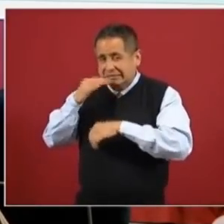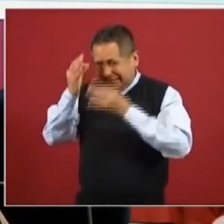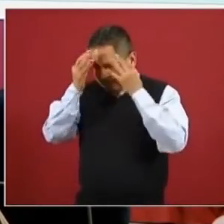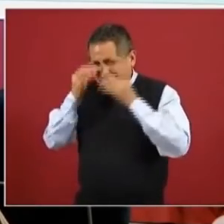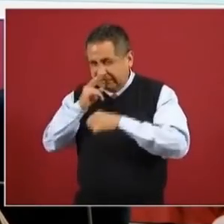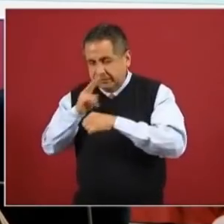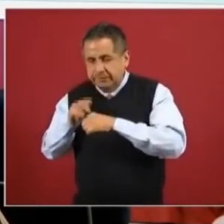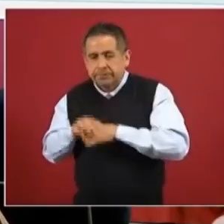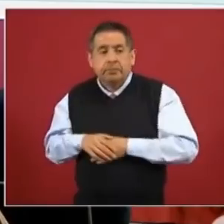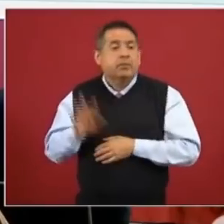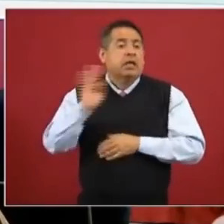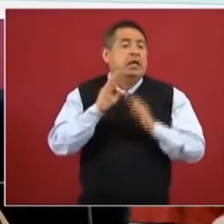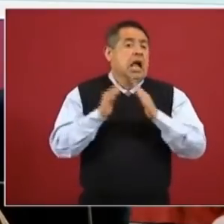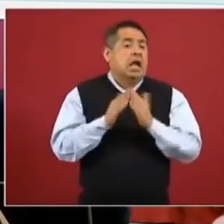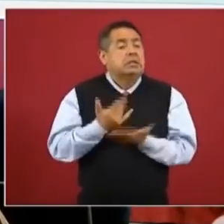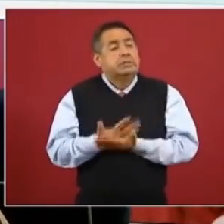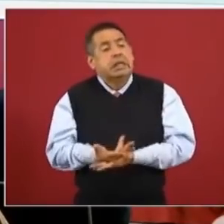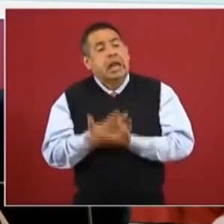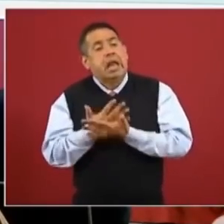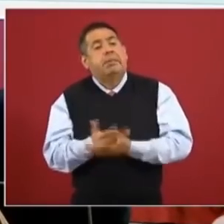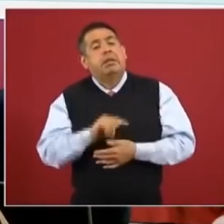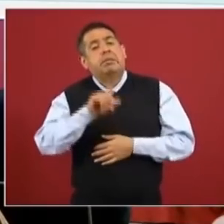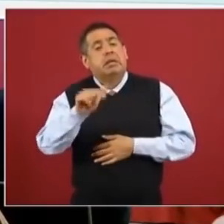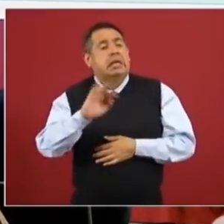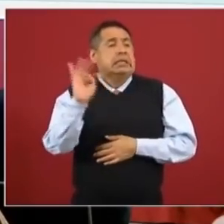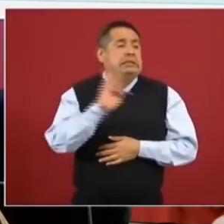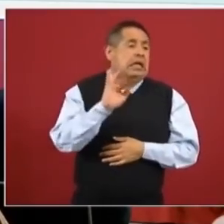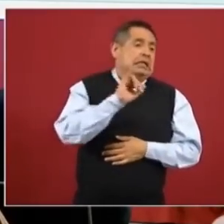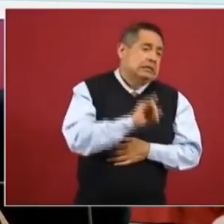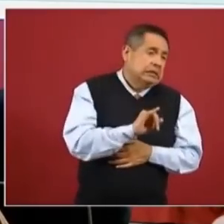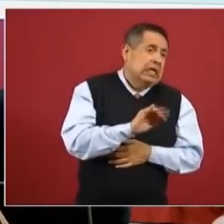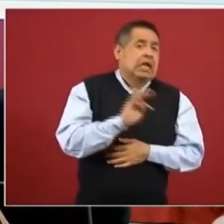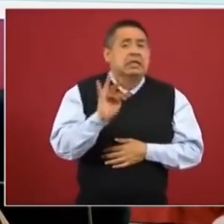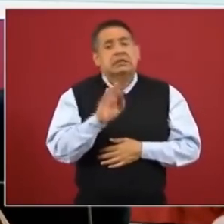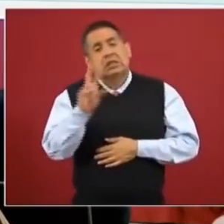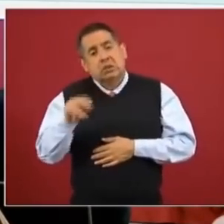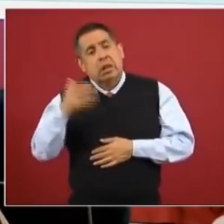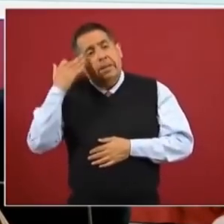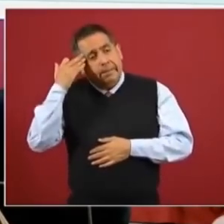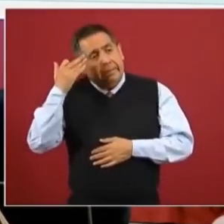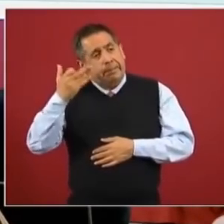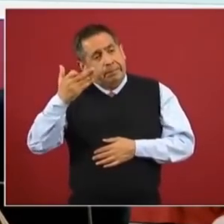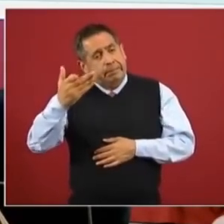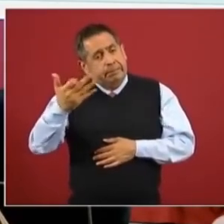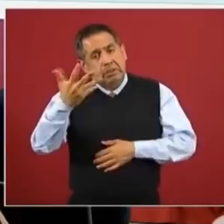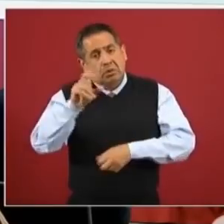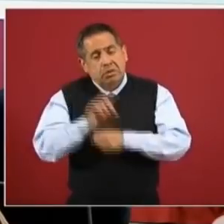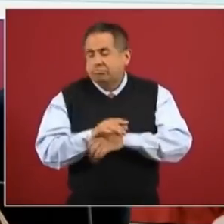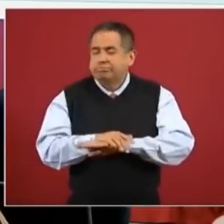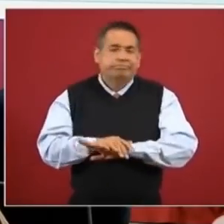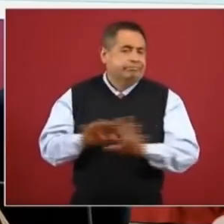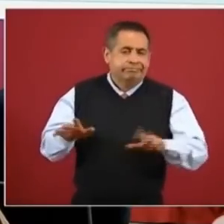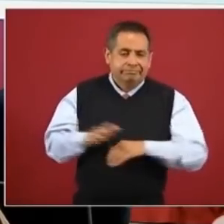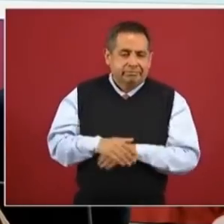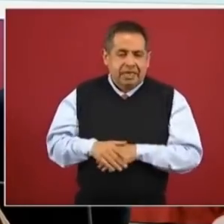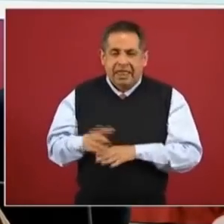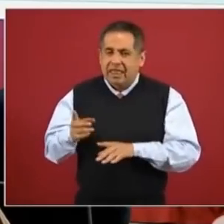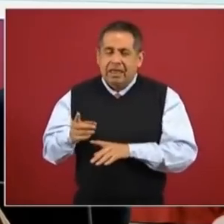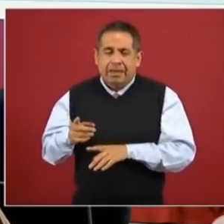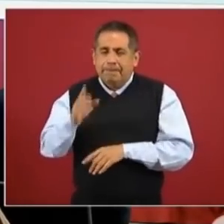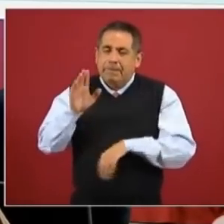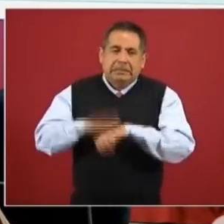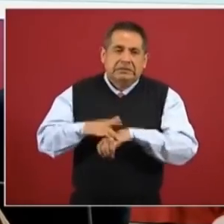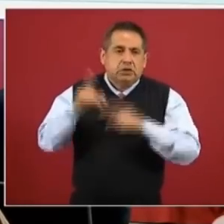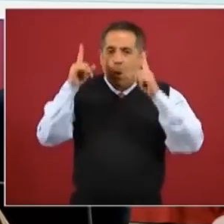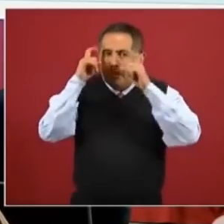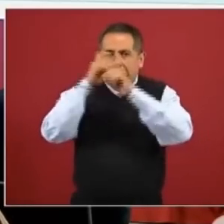quedo en casa y estoy esperando y puede ser sarampión y se pasan esos 5 días, hacer mi diagnóstico puede ser un